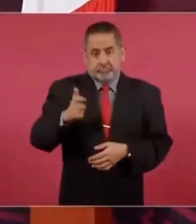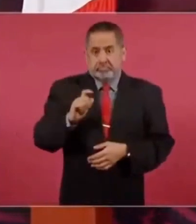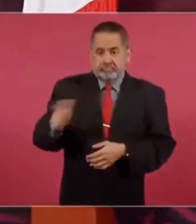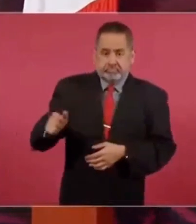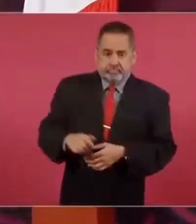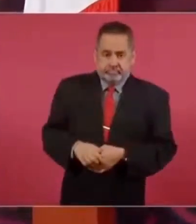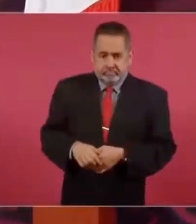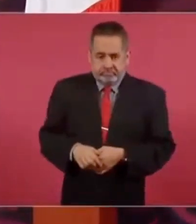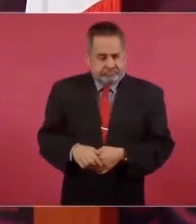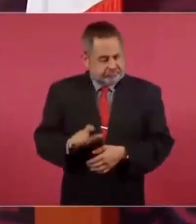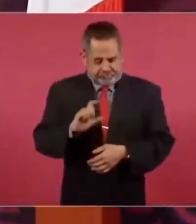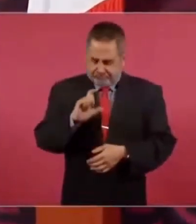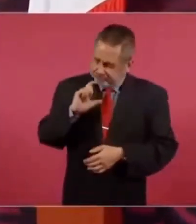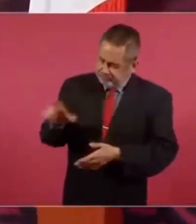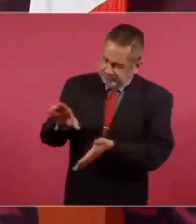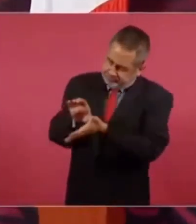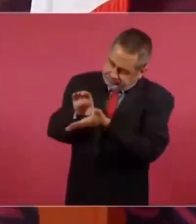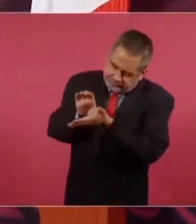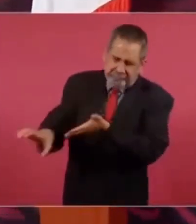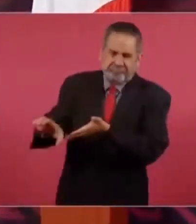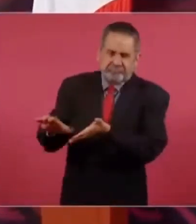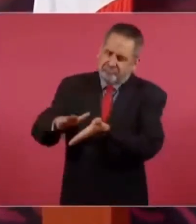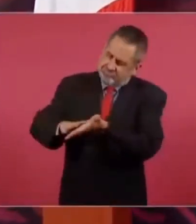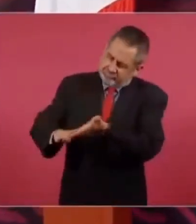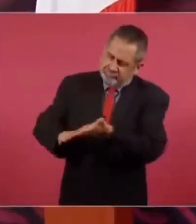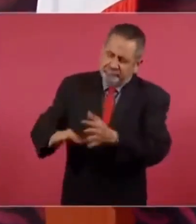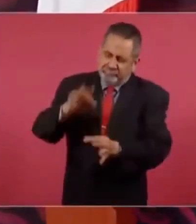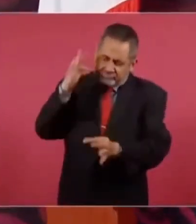Y todos pagaron.